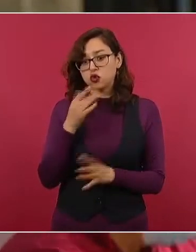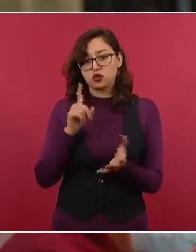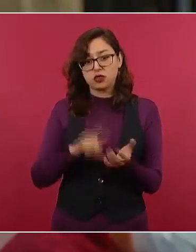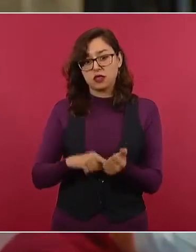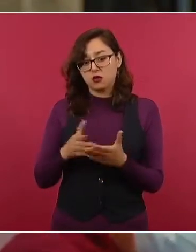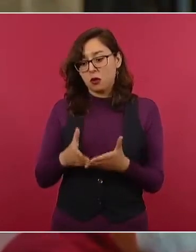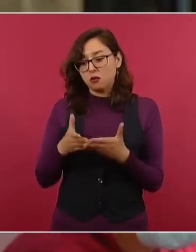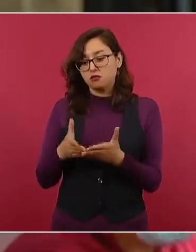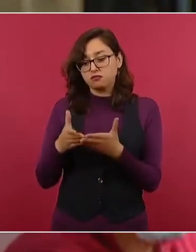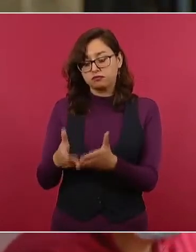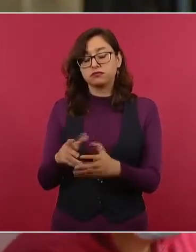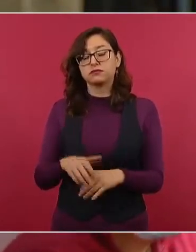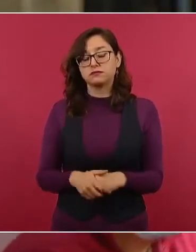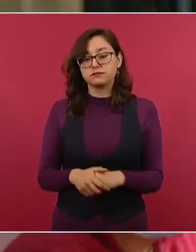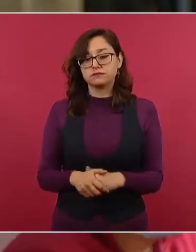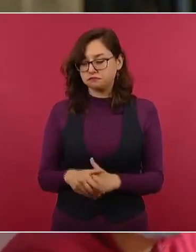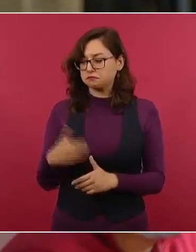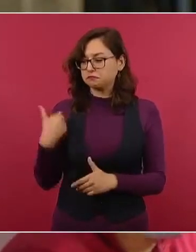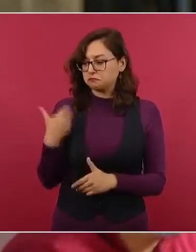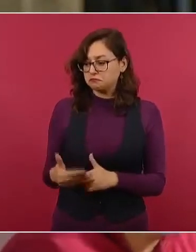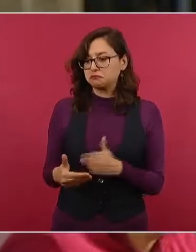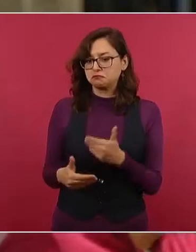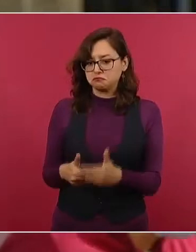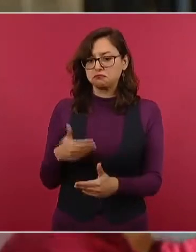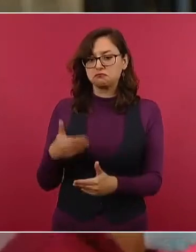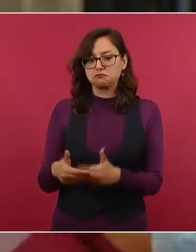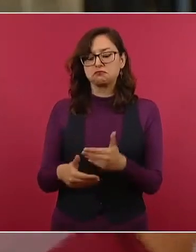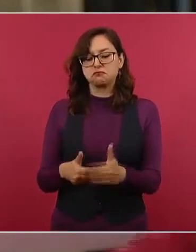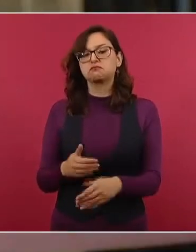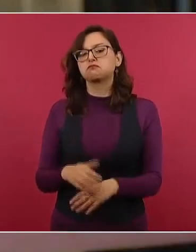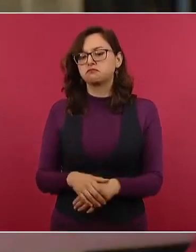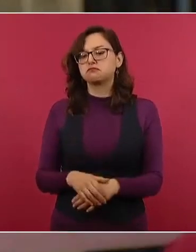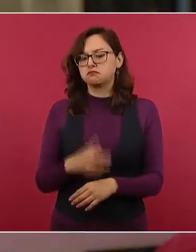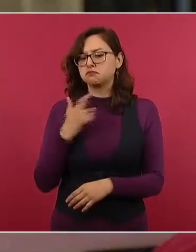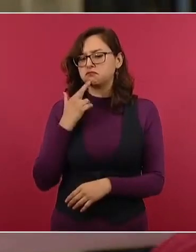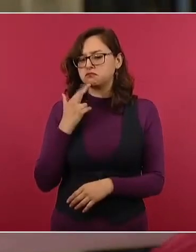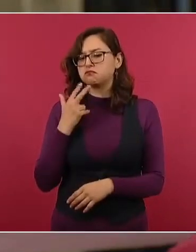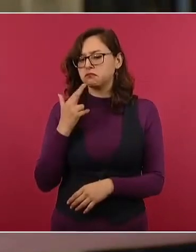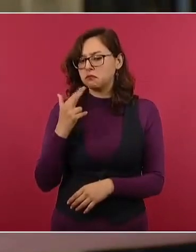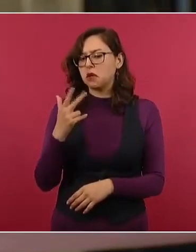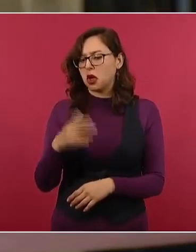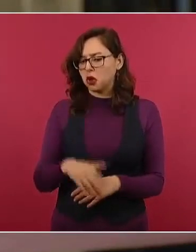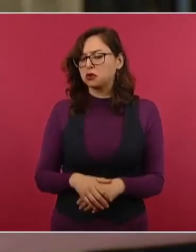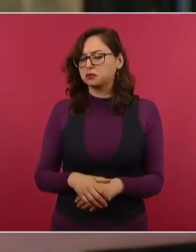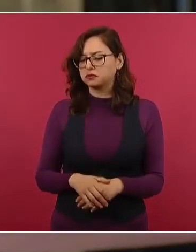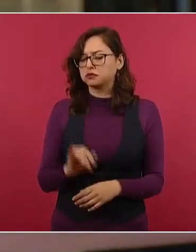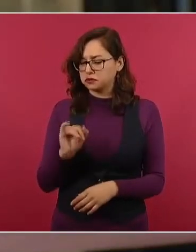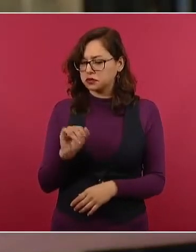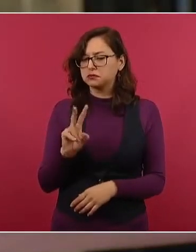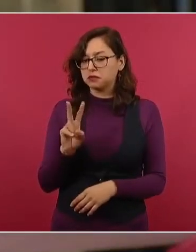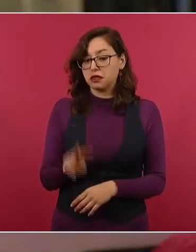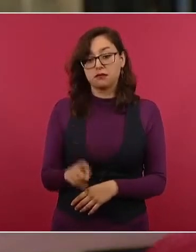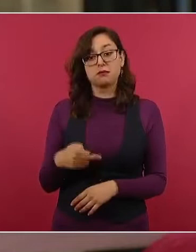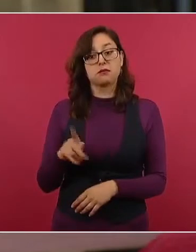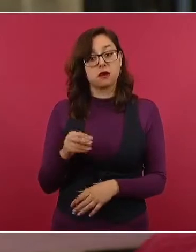avances interesantes, sí ha habido avances definitivamente, sin embargo hay mucho rezago. Un avance que, por